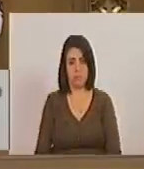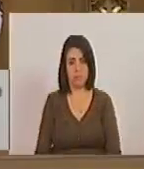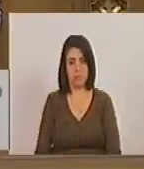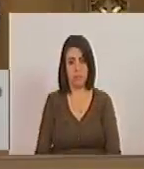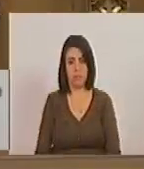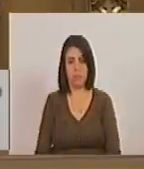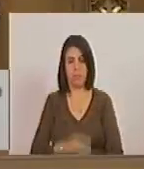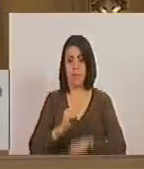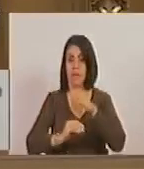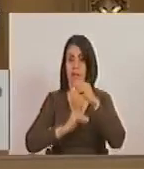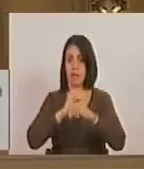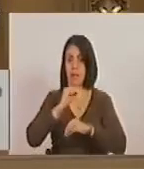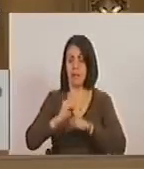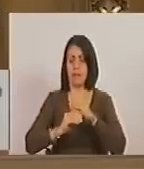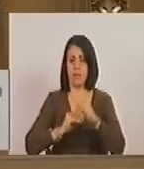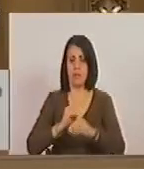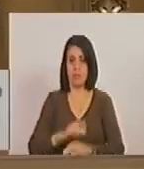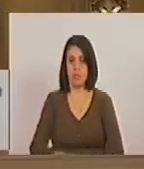que generó